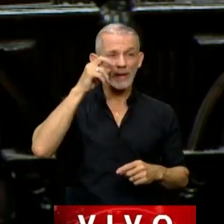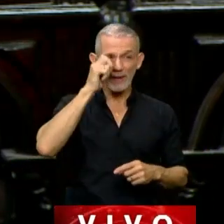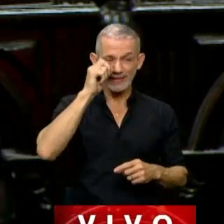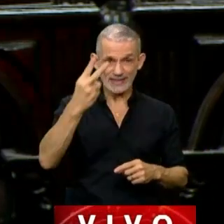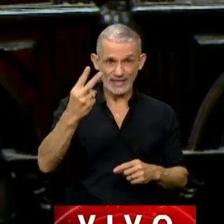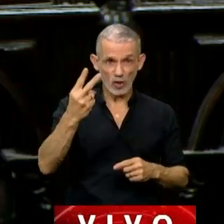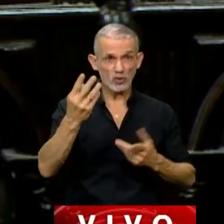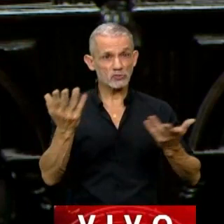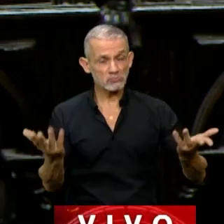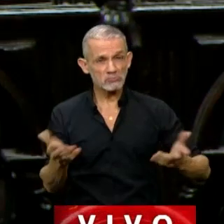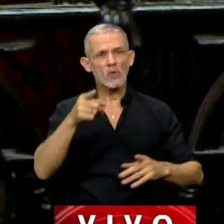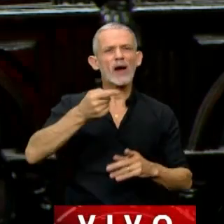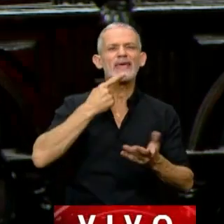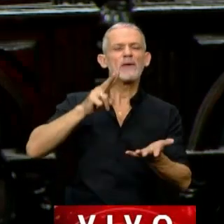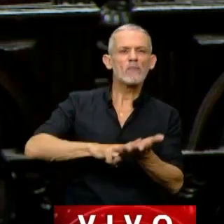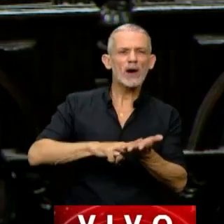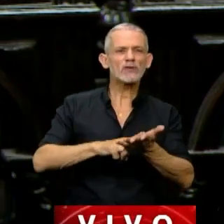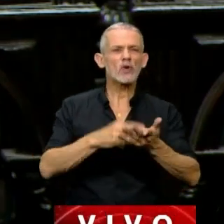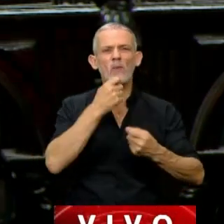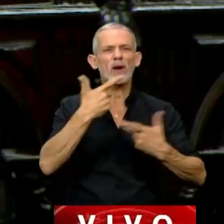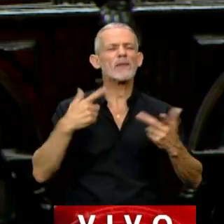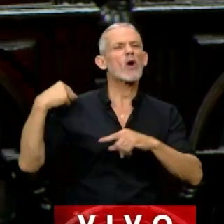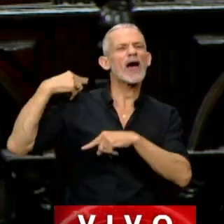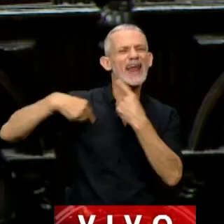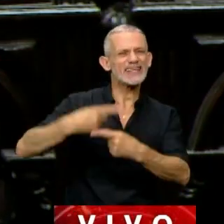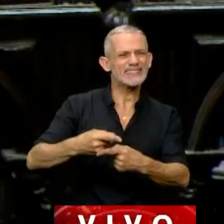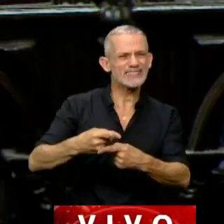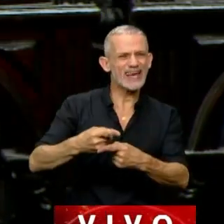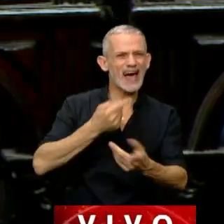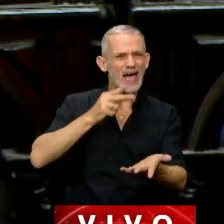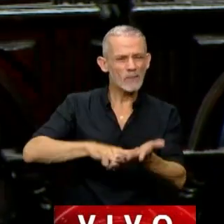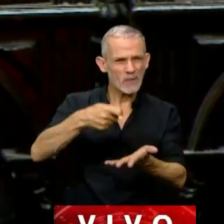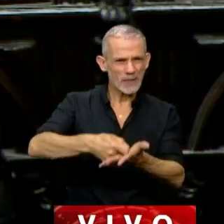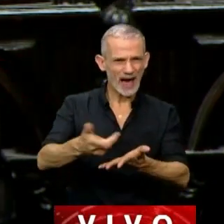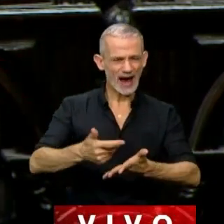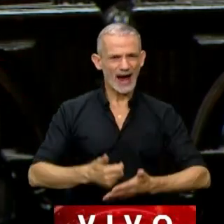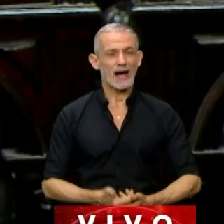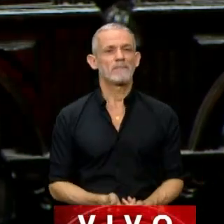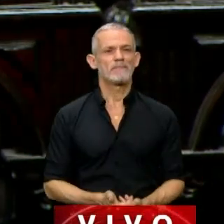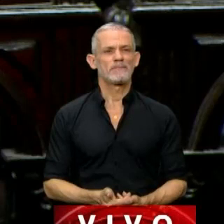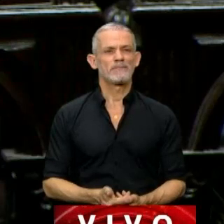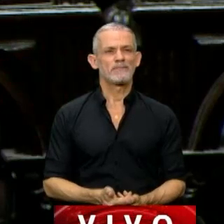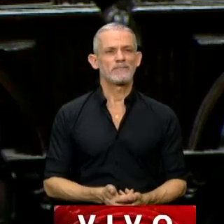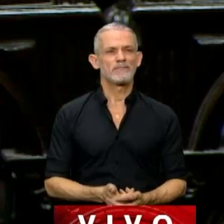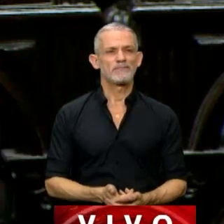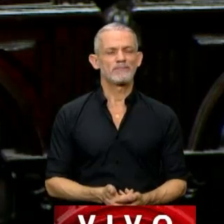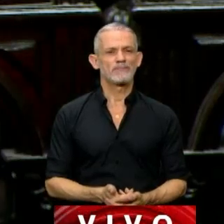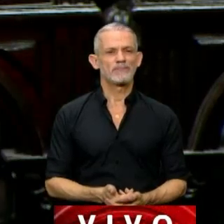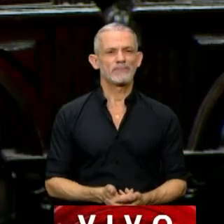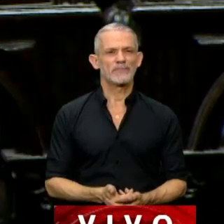un impuesto o impuestos como el impuesto a la herencia y esque